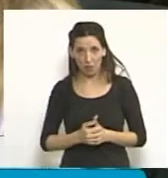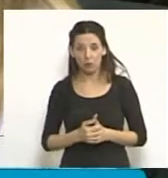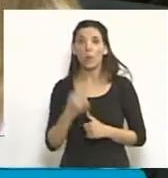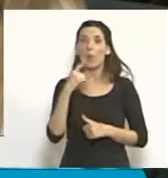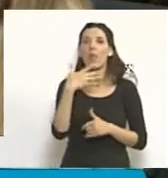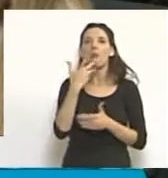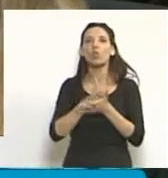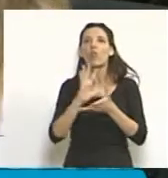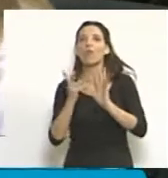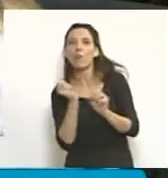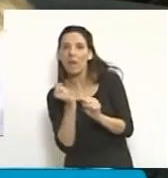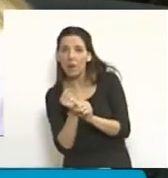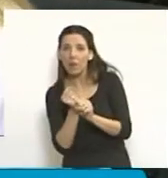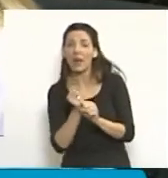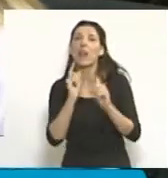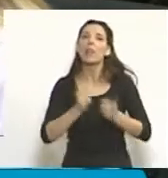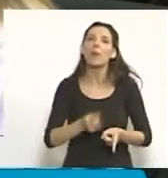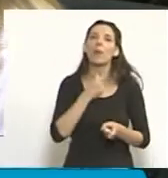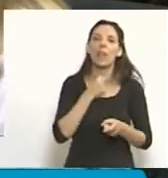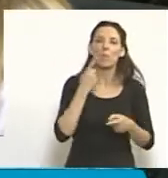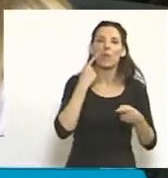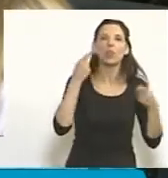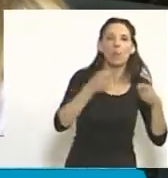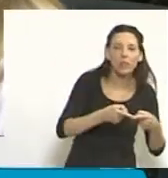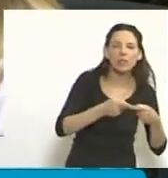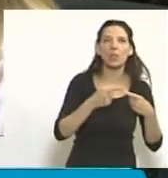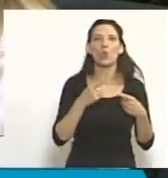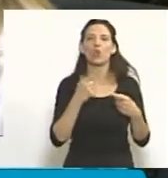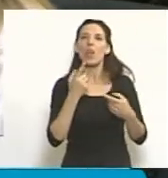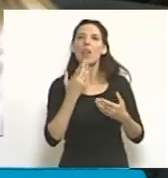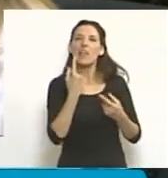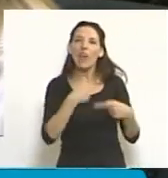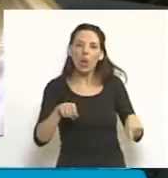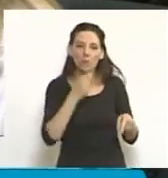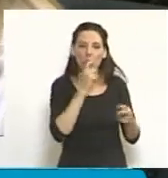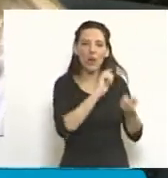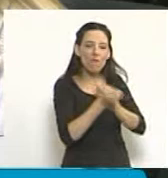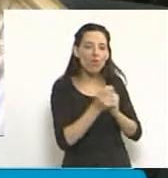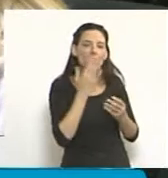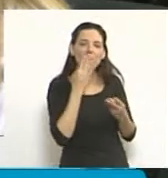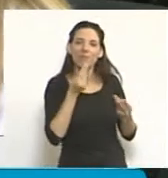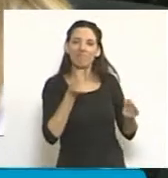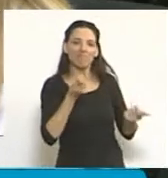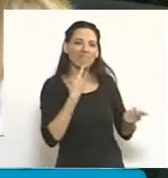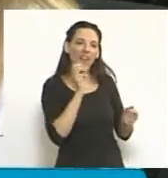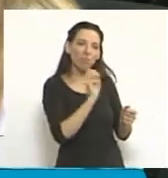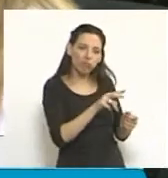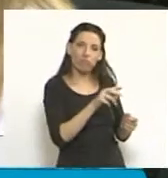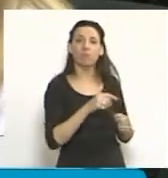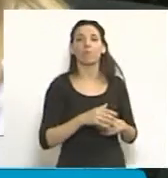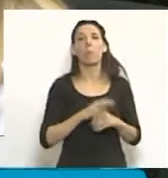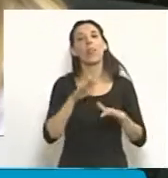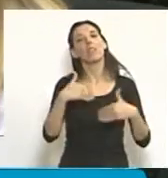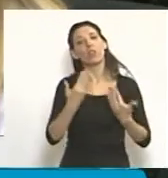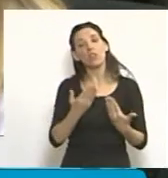formas, de prácticas, de propósitos que inspiran la reforma, y por eso podemos apreciarlo mirando